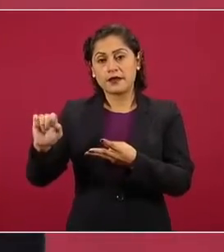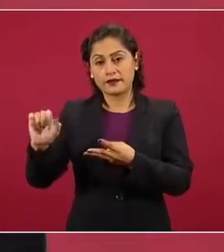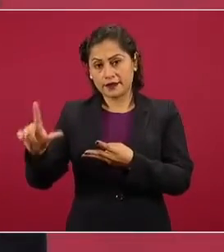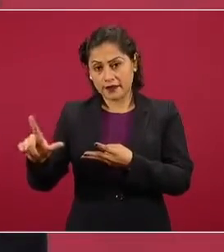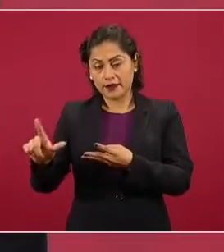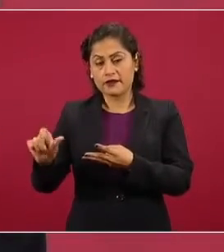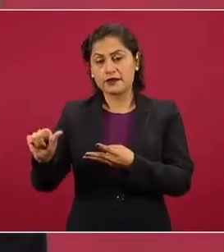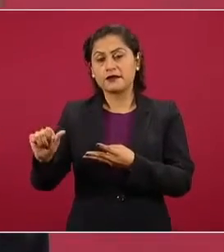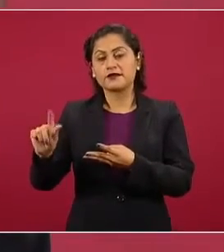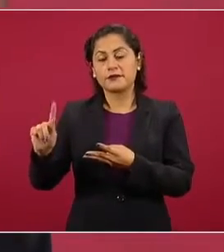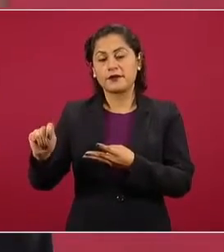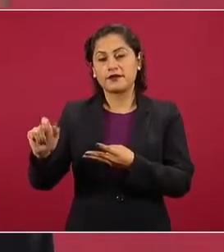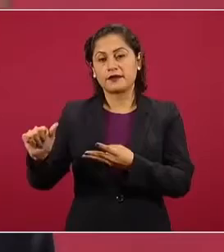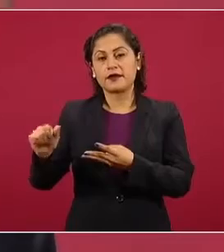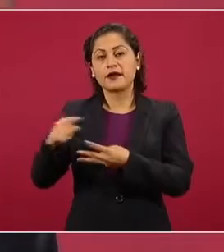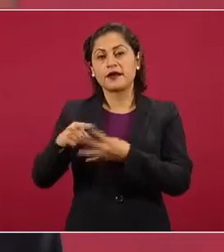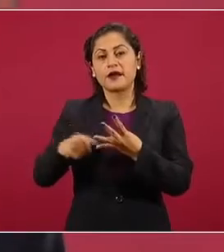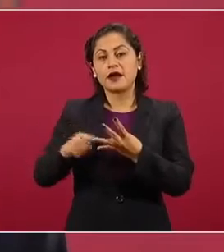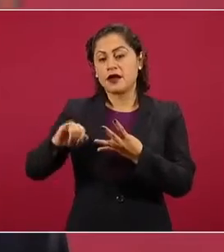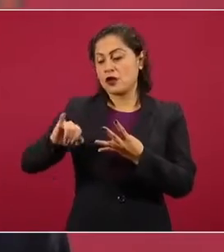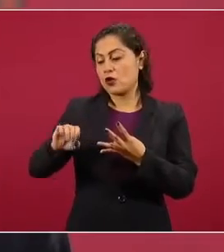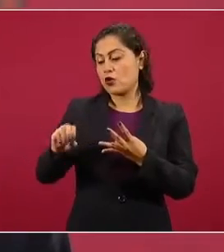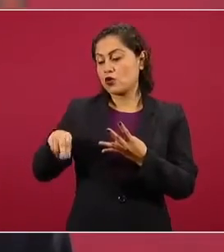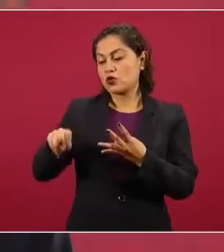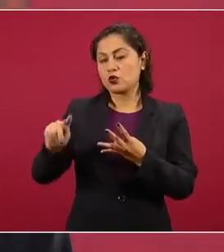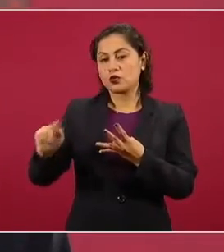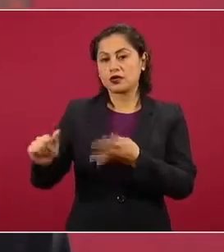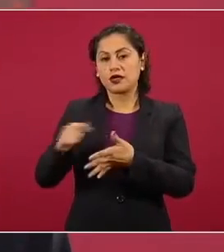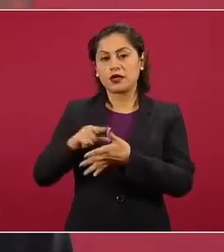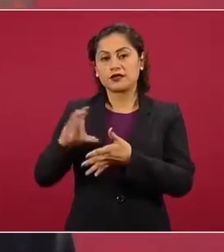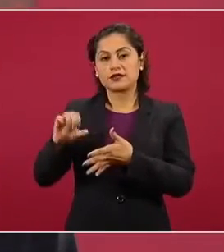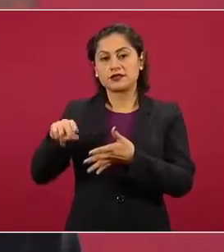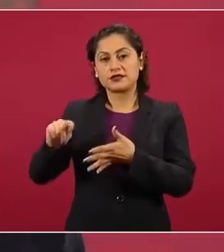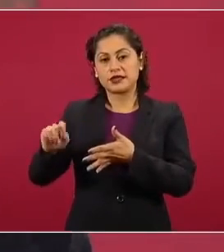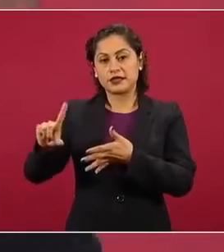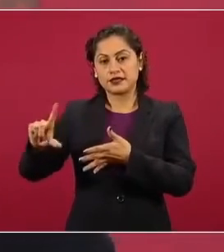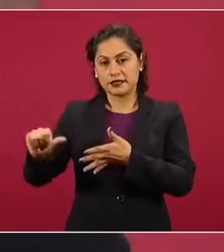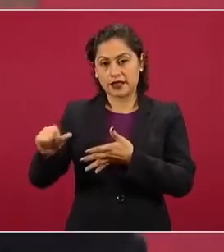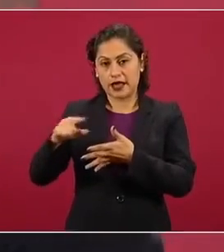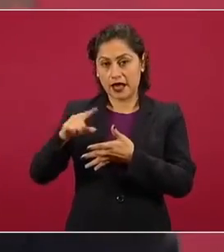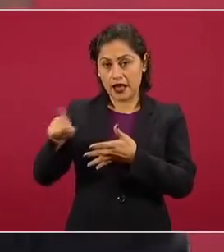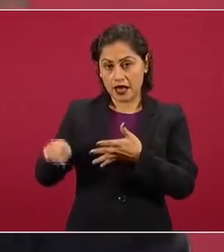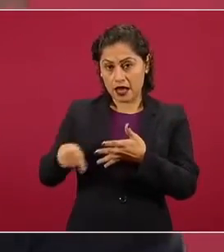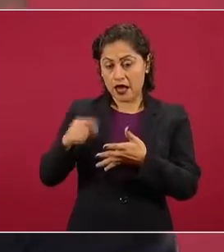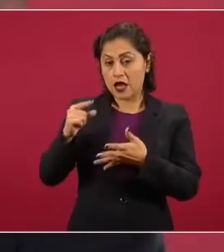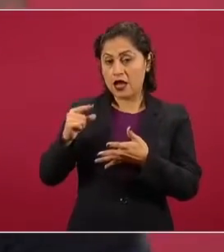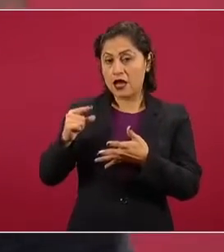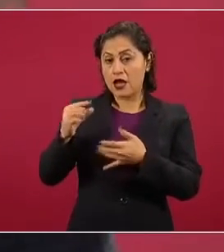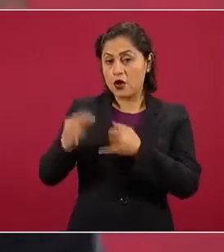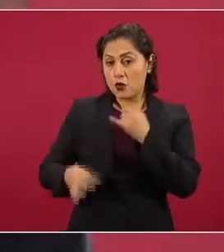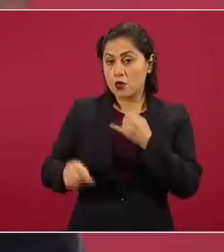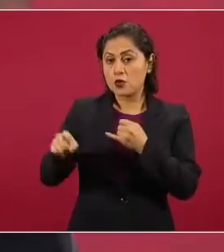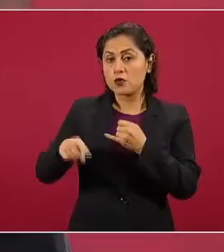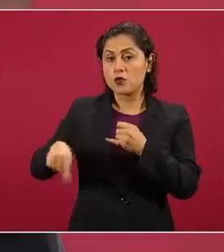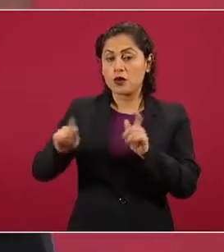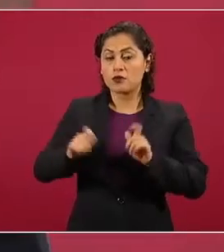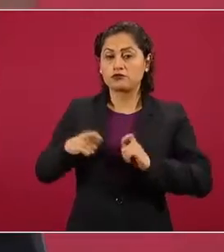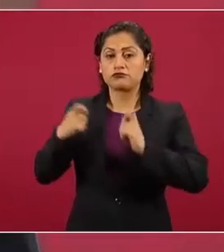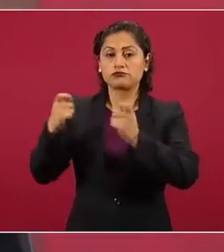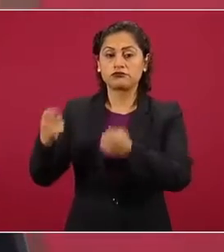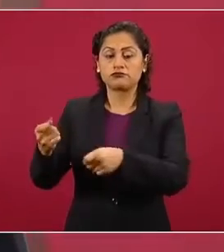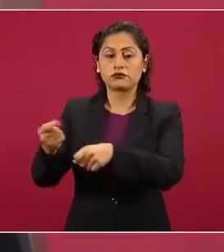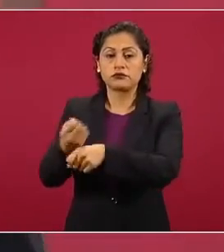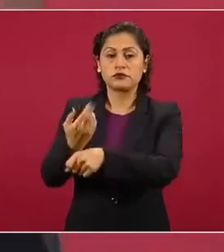y ya lo que corresponde a Jonuta y a Centla, pues está a cargo de la Secretaría de